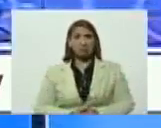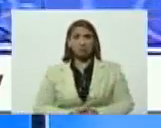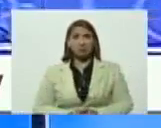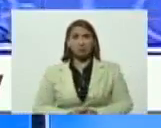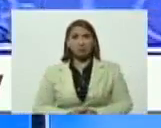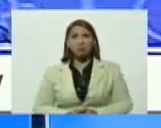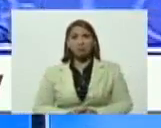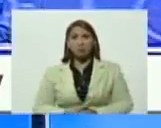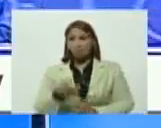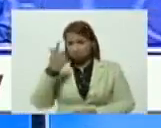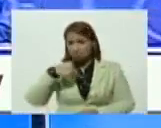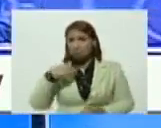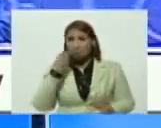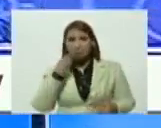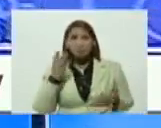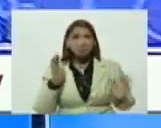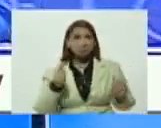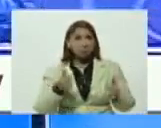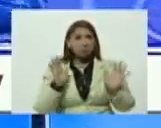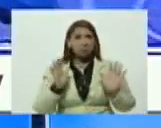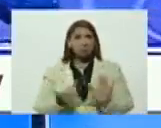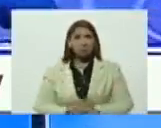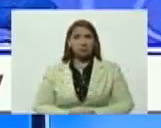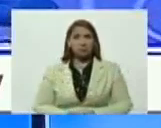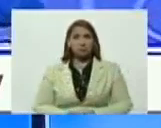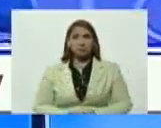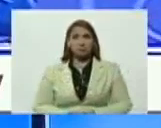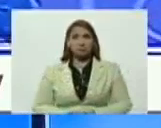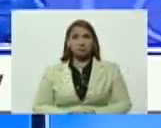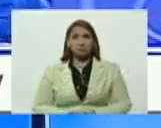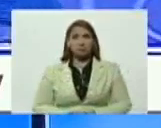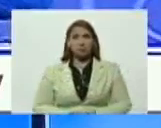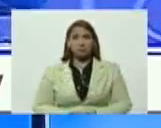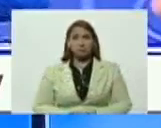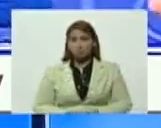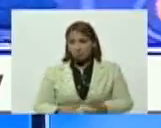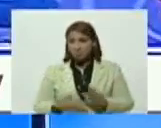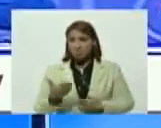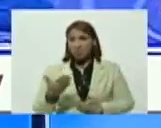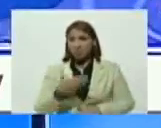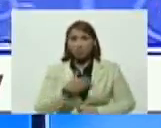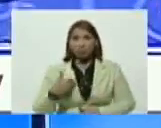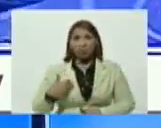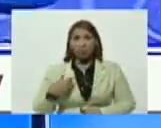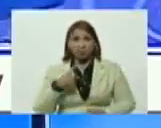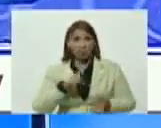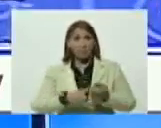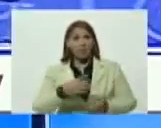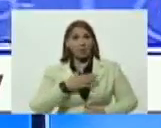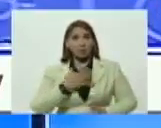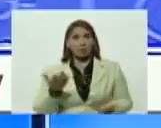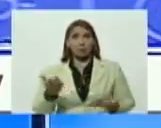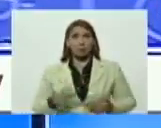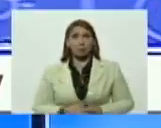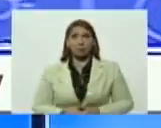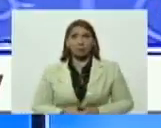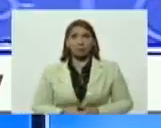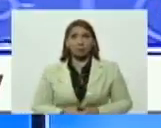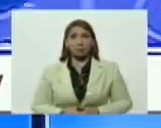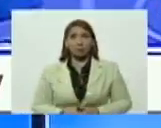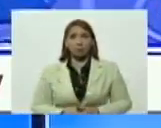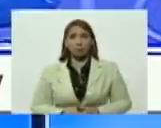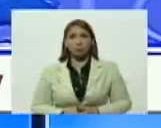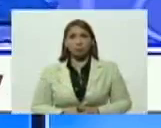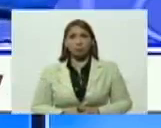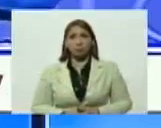de artista, John Moreno. John Moreno para Tinaquillo, Silita. Yo quiero que Silita, tinaquillera es pura cepa,